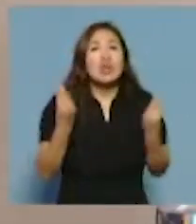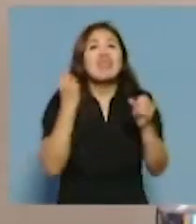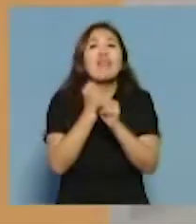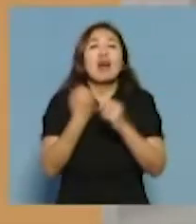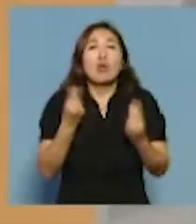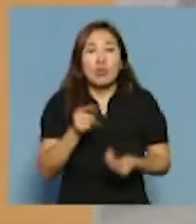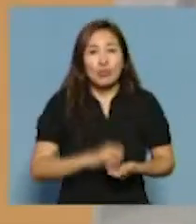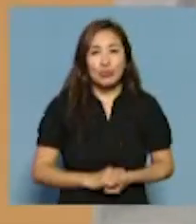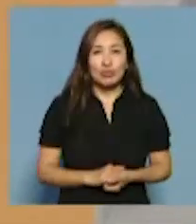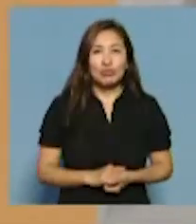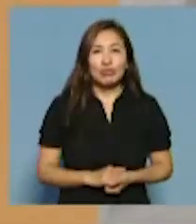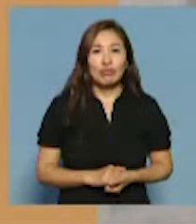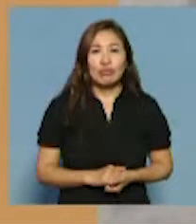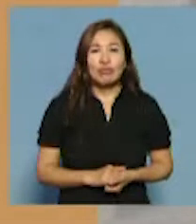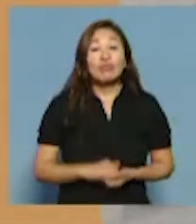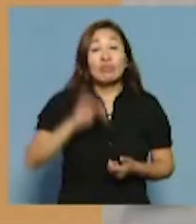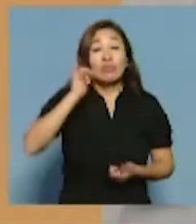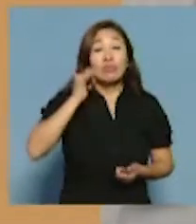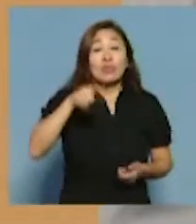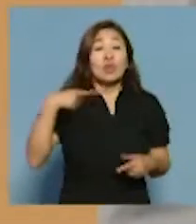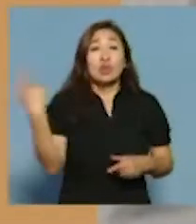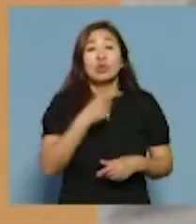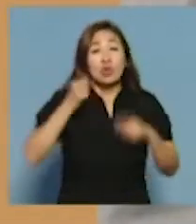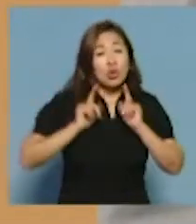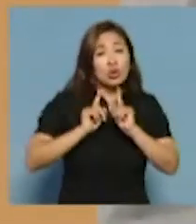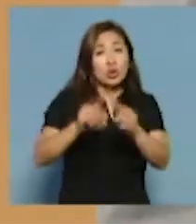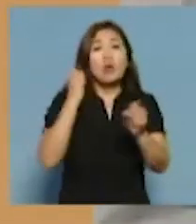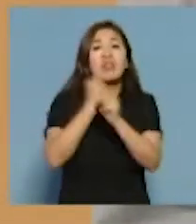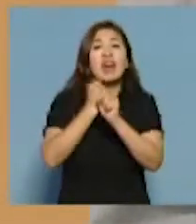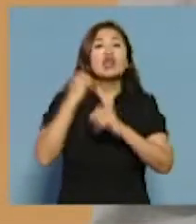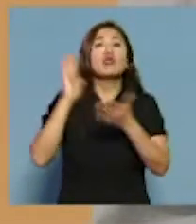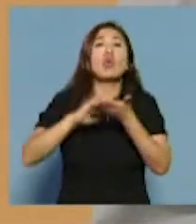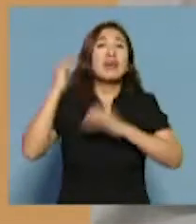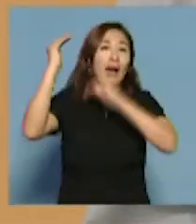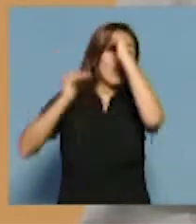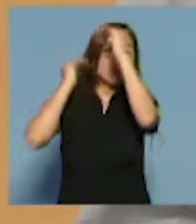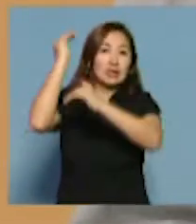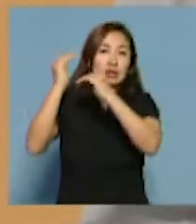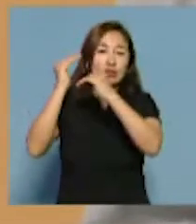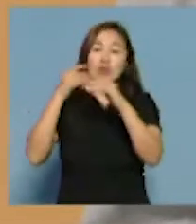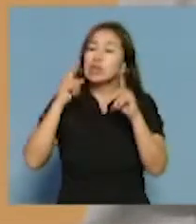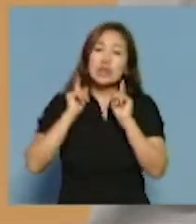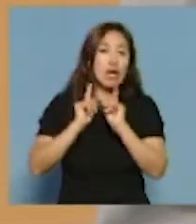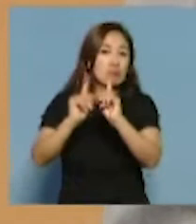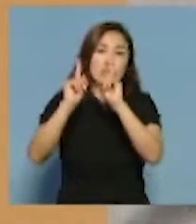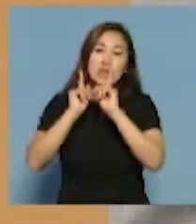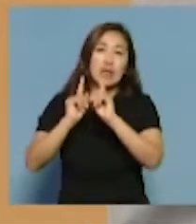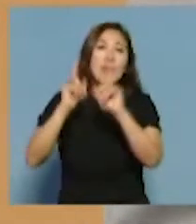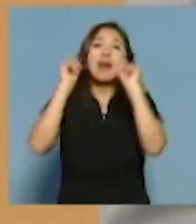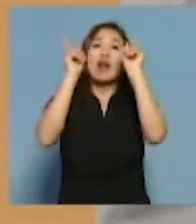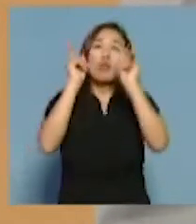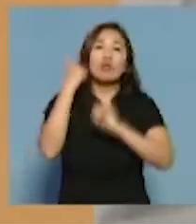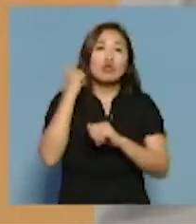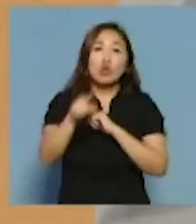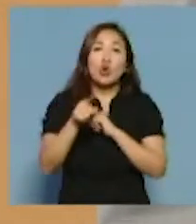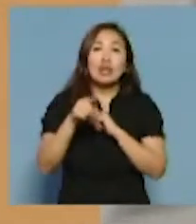trabajando si bueno nosotros seguimos con lo que son capacitaciones porque permanentemente hacemos capacitaciones para los docentes